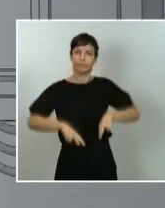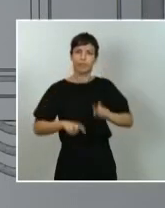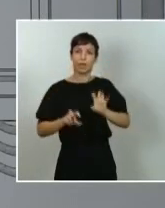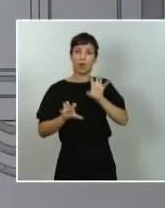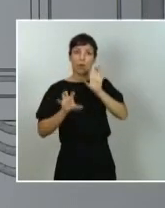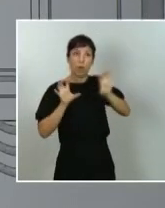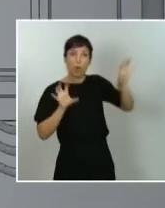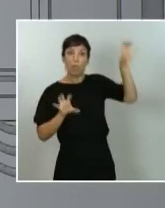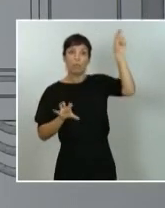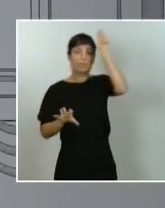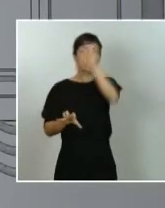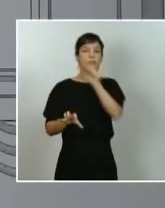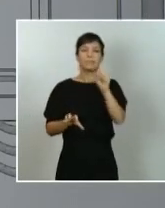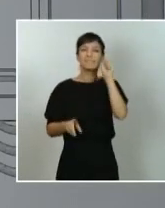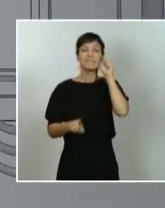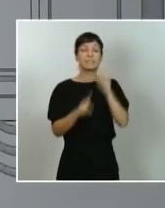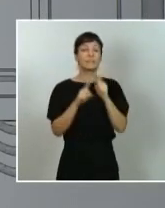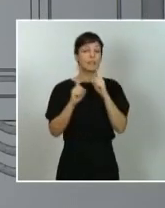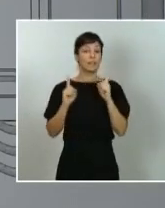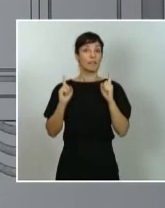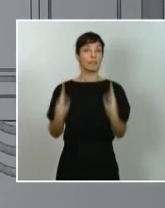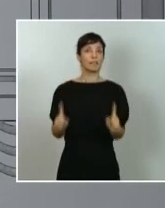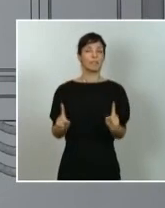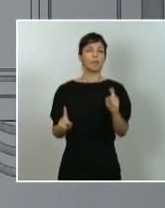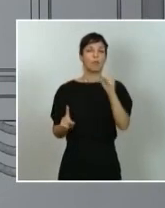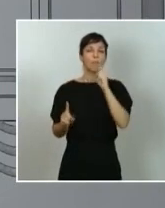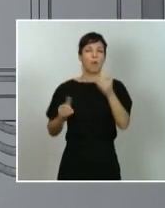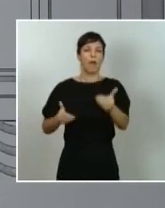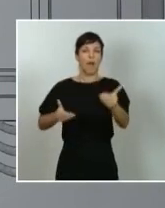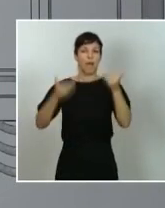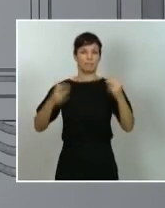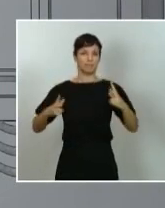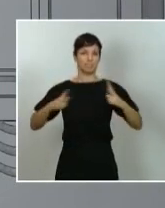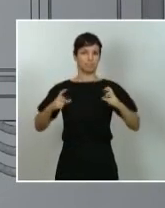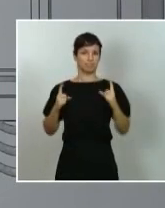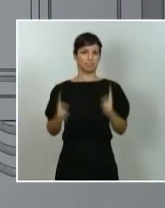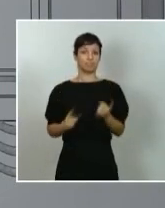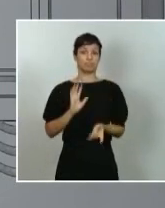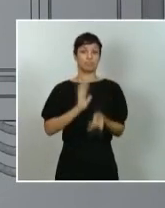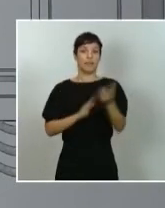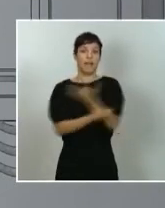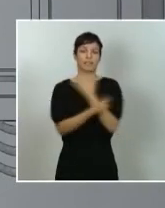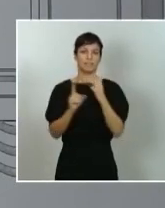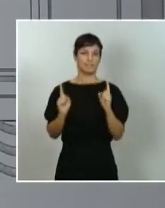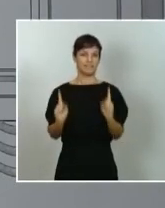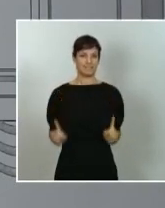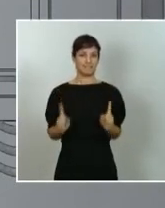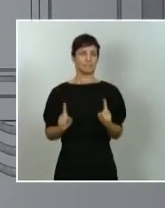menos todo lo que se afectó, la psicología de las personas, la sociedad, la economía, etcétera, etcétera. O